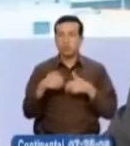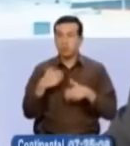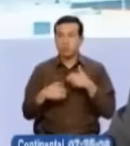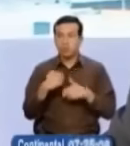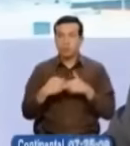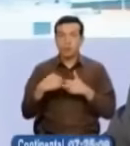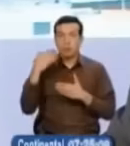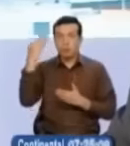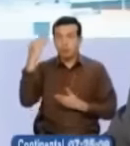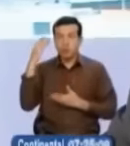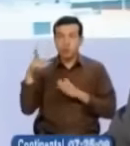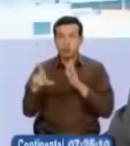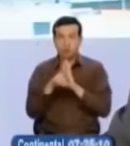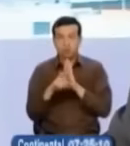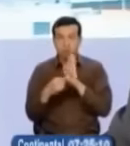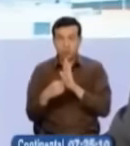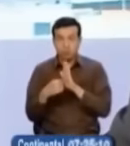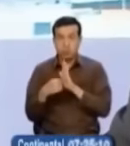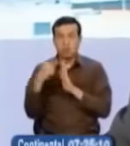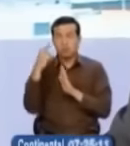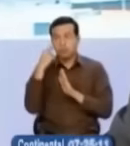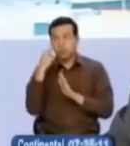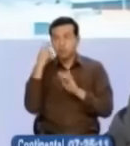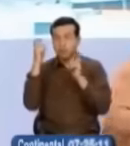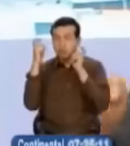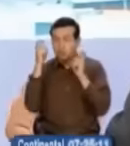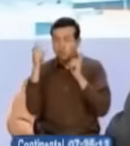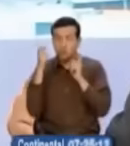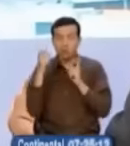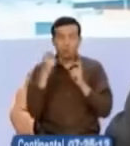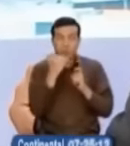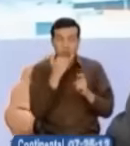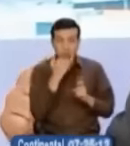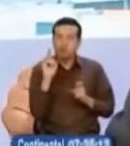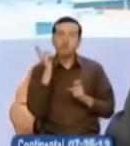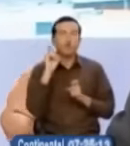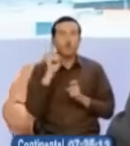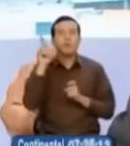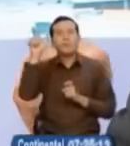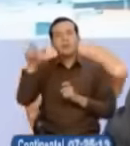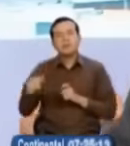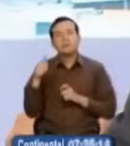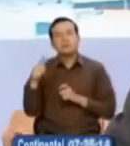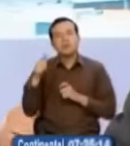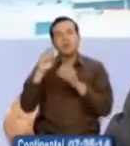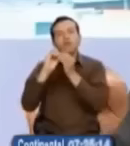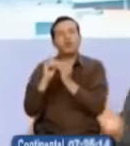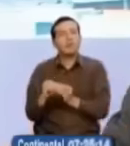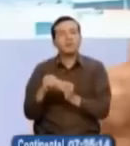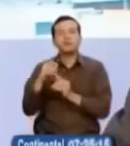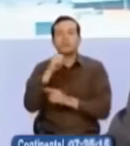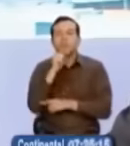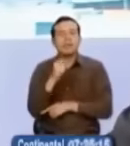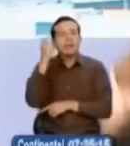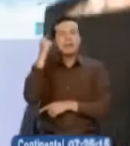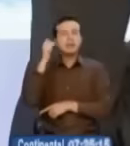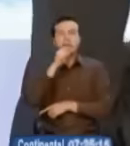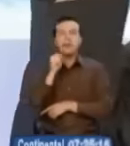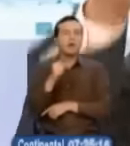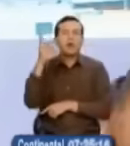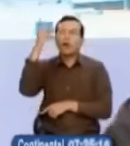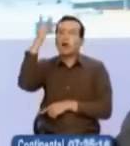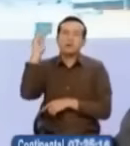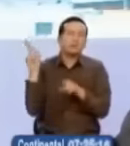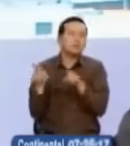la política pública, la rectoría de regulación y control, sino en la formación histórica ortodoxa de quienes hacen crédito. Y